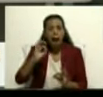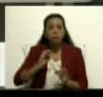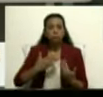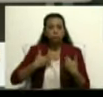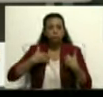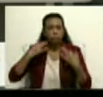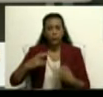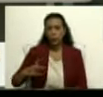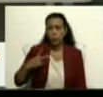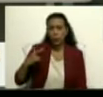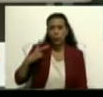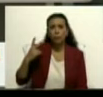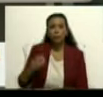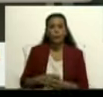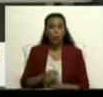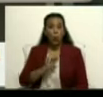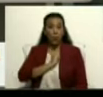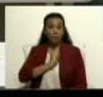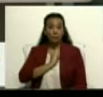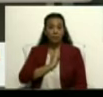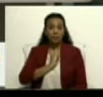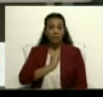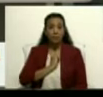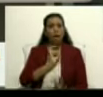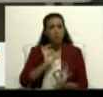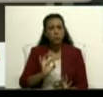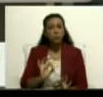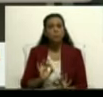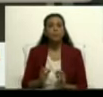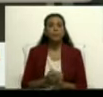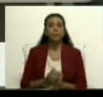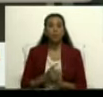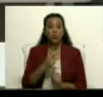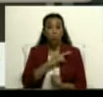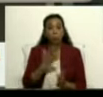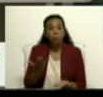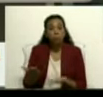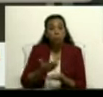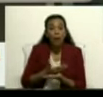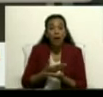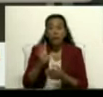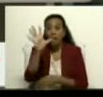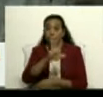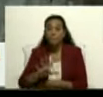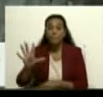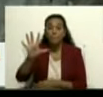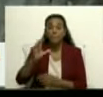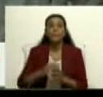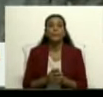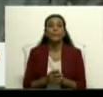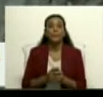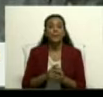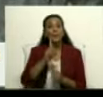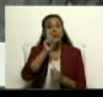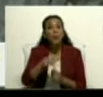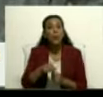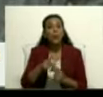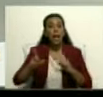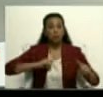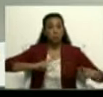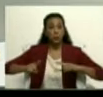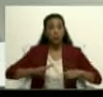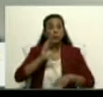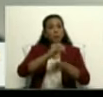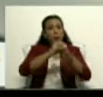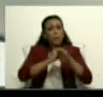soberanía, nuestro territorio, y hacer valer lo que nos corresponde como venezolanos. Igualmente, la dirigente llamó